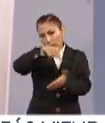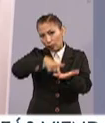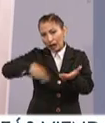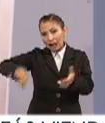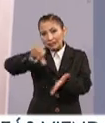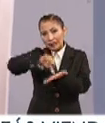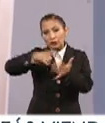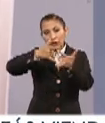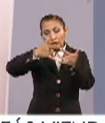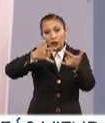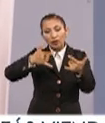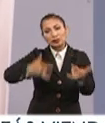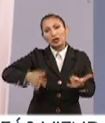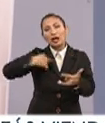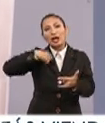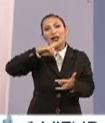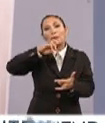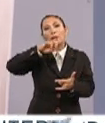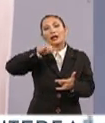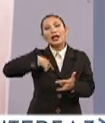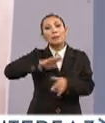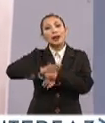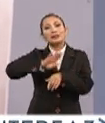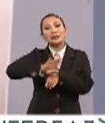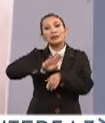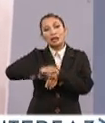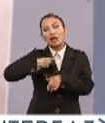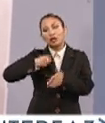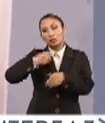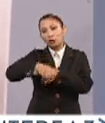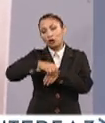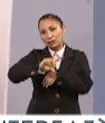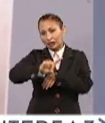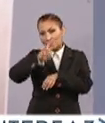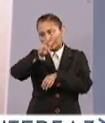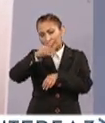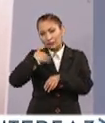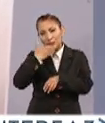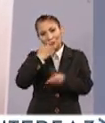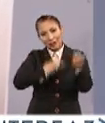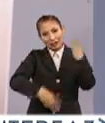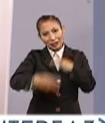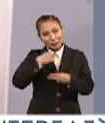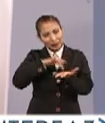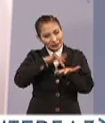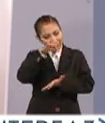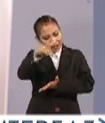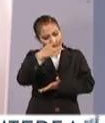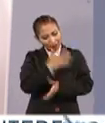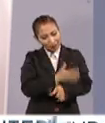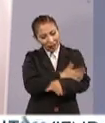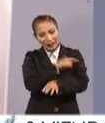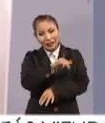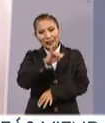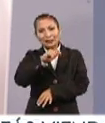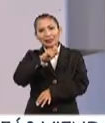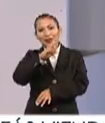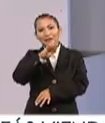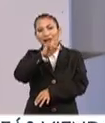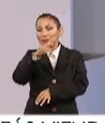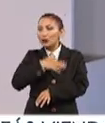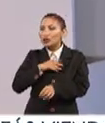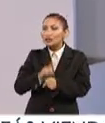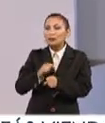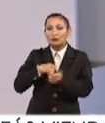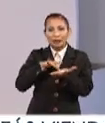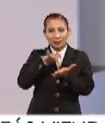en el Centro Histórico República de Brasil número 33. Bienvenida, muchísimas gracias por acompañarnos en Interfaz. Buenos días, Ana